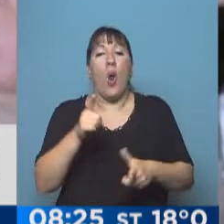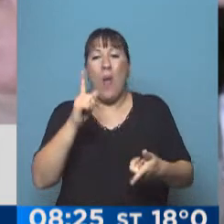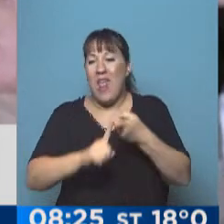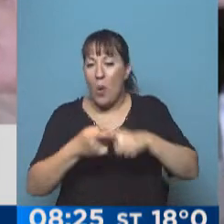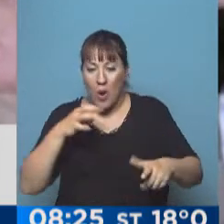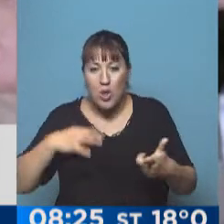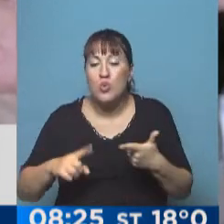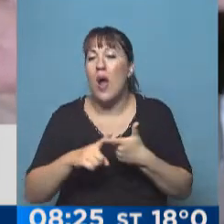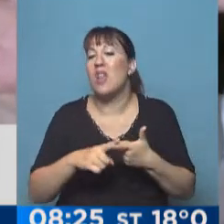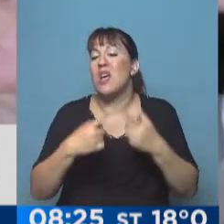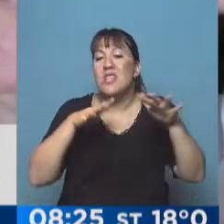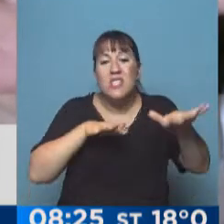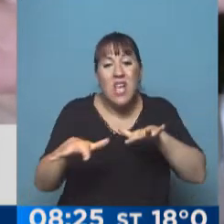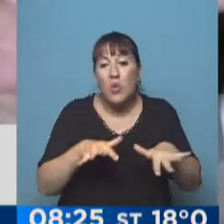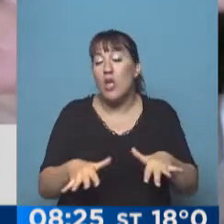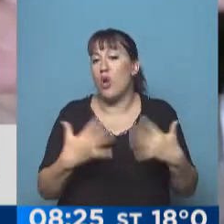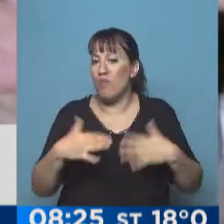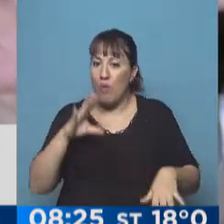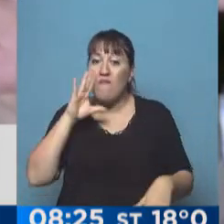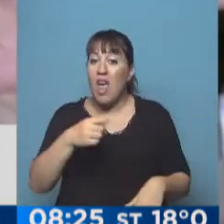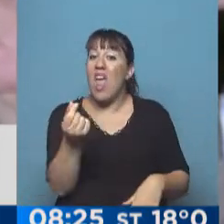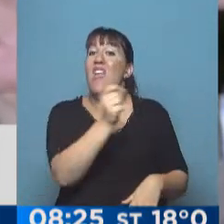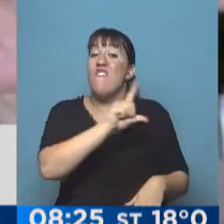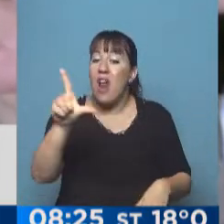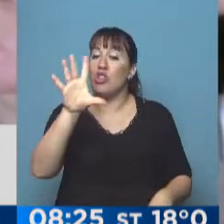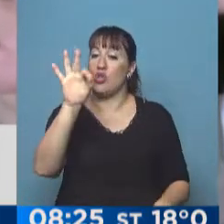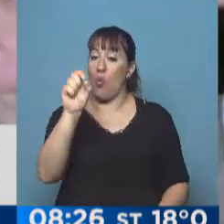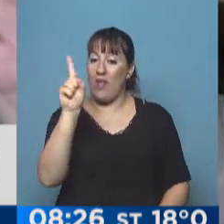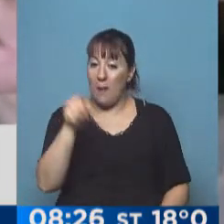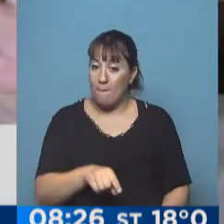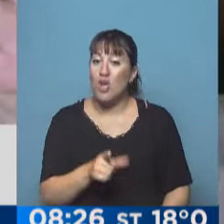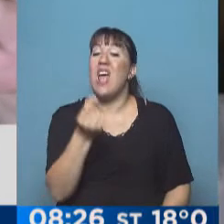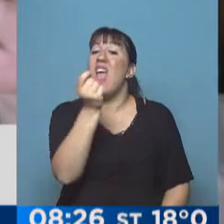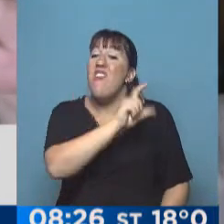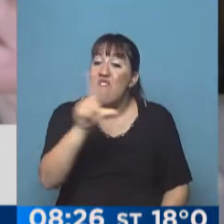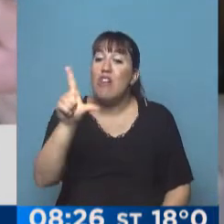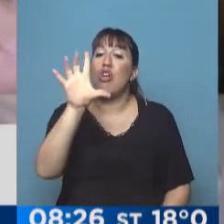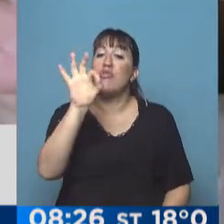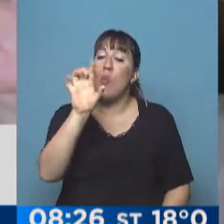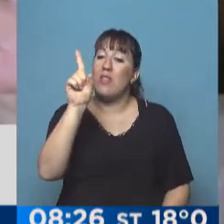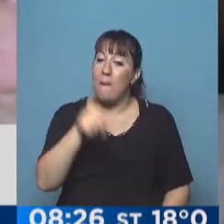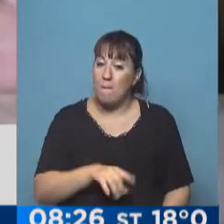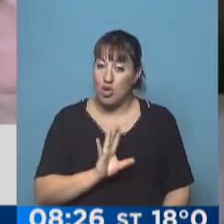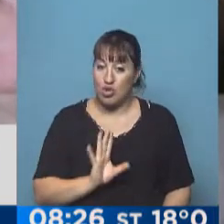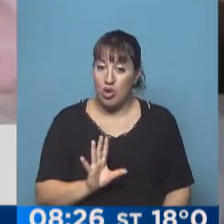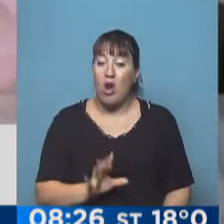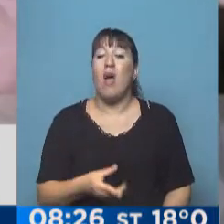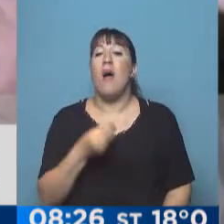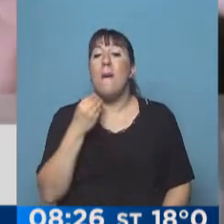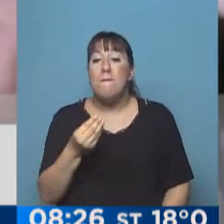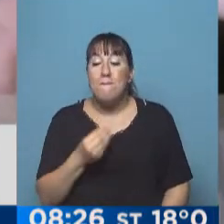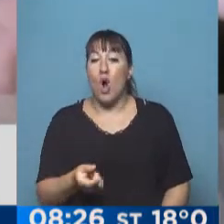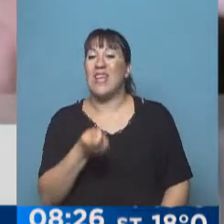situaciones absolutamente no deseadas con una inflación del 50 por ciento inflación del 50 por ciento porque una mega devaluación de esa